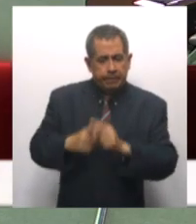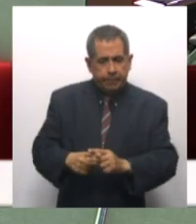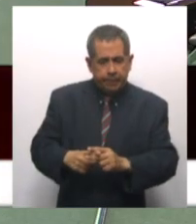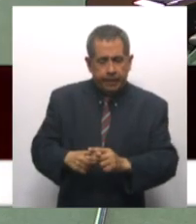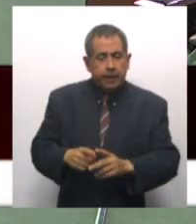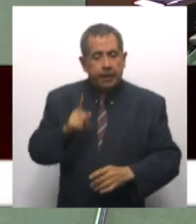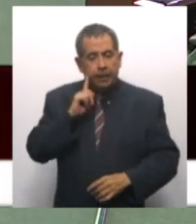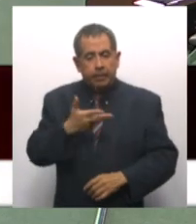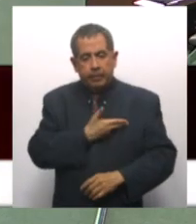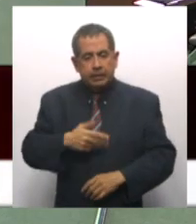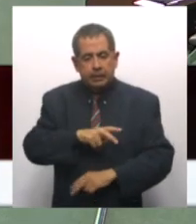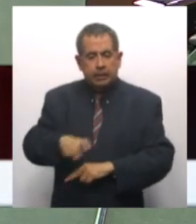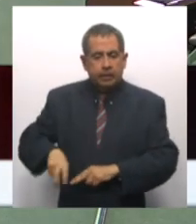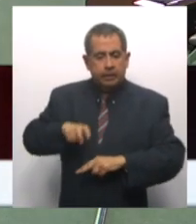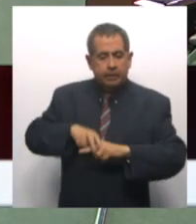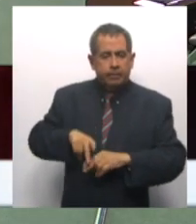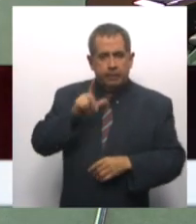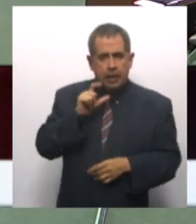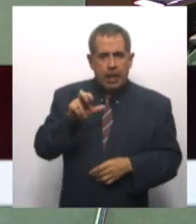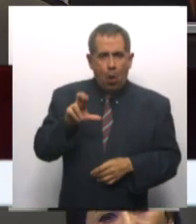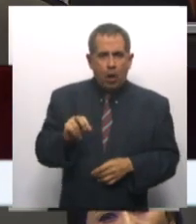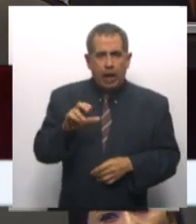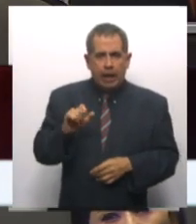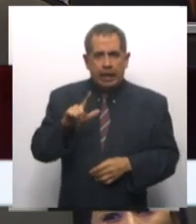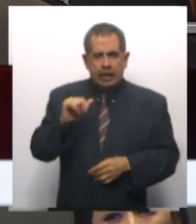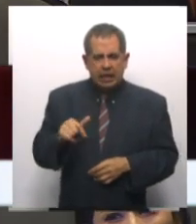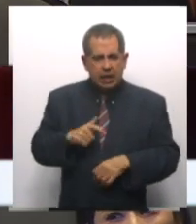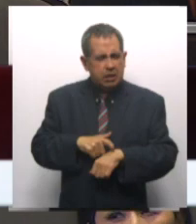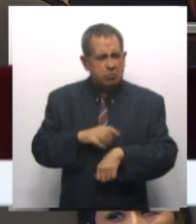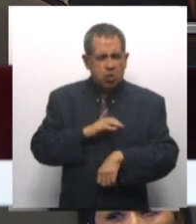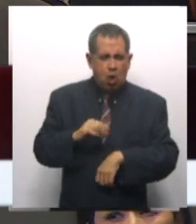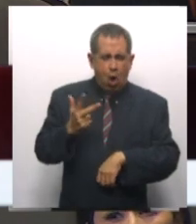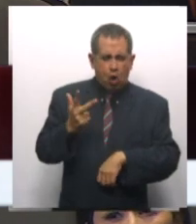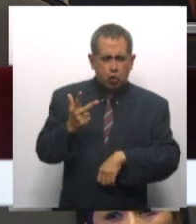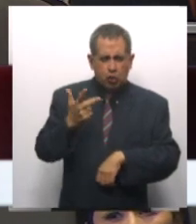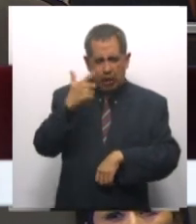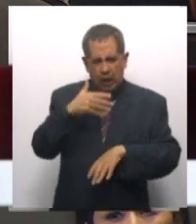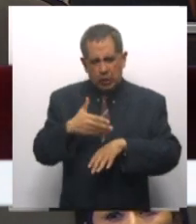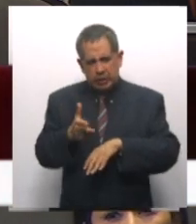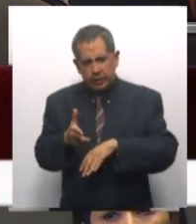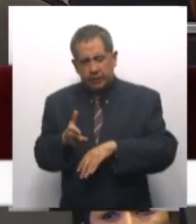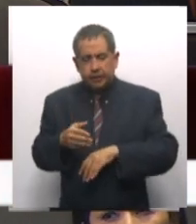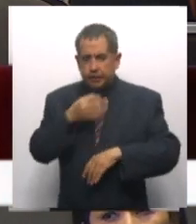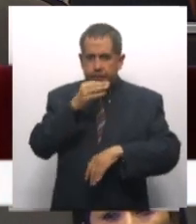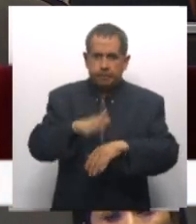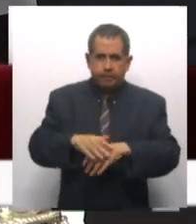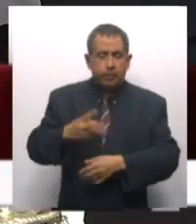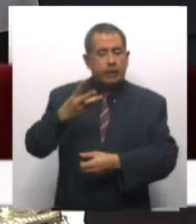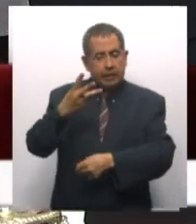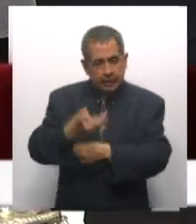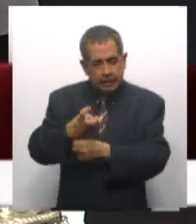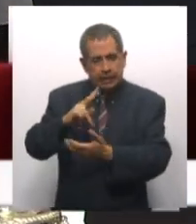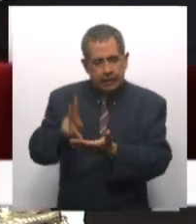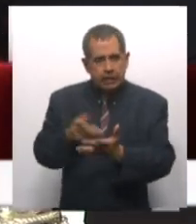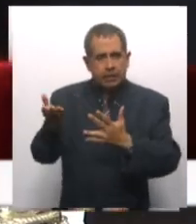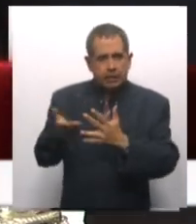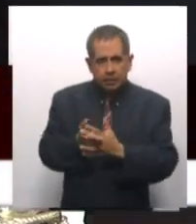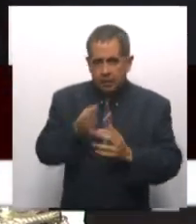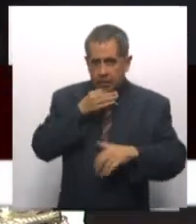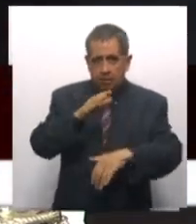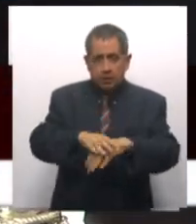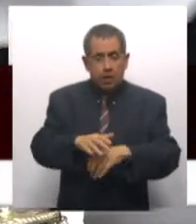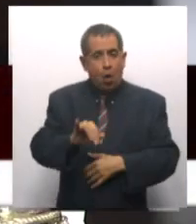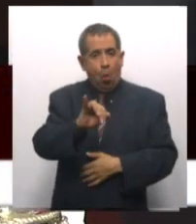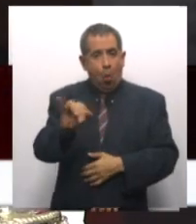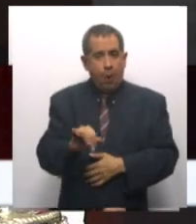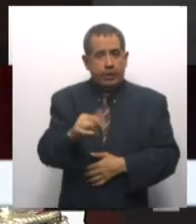la presidenta de la mesa directiva, Laura Angélica Rojas, un poco después de las 8 de la noche, dictó un tercer receso. Citó al Pleno sesión este